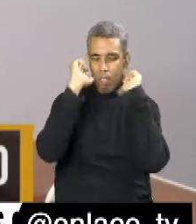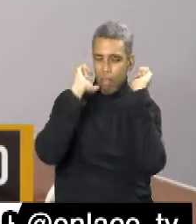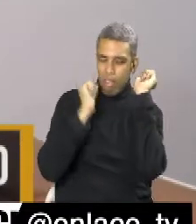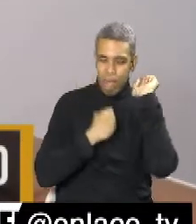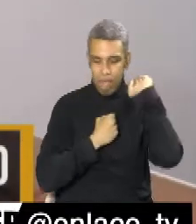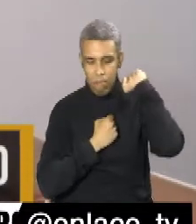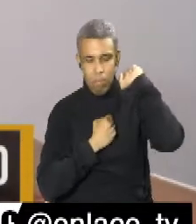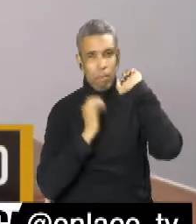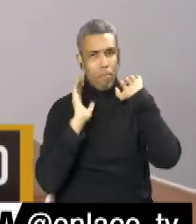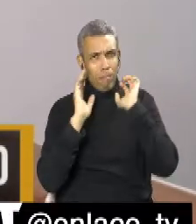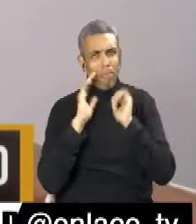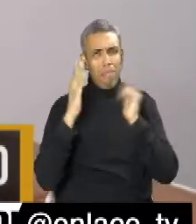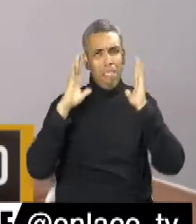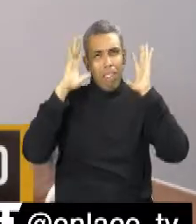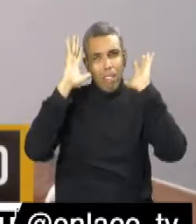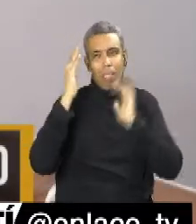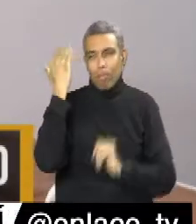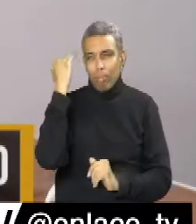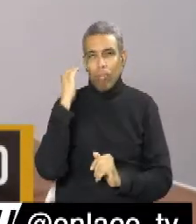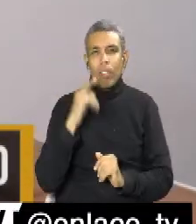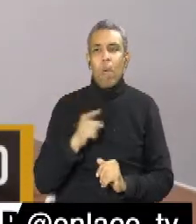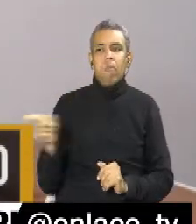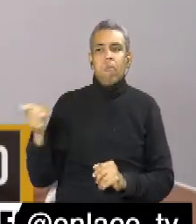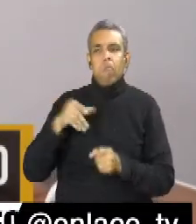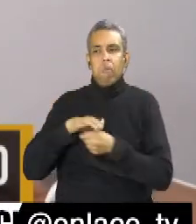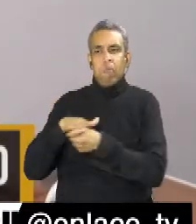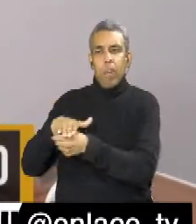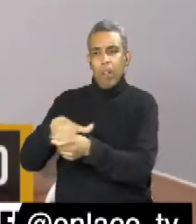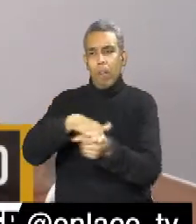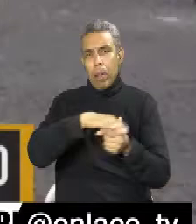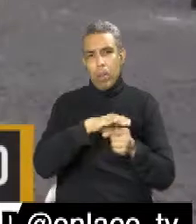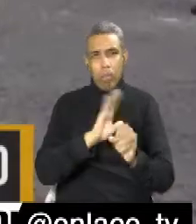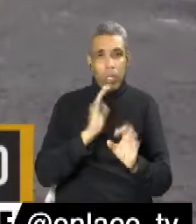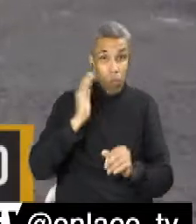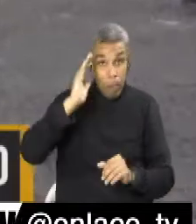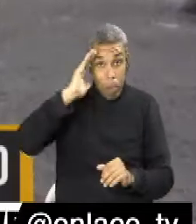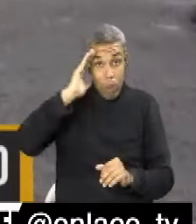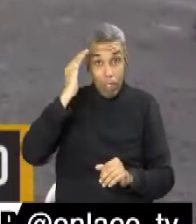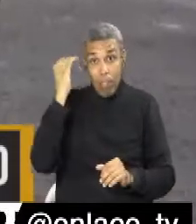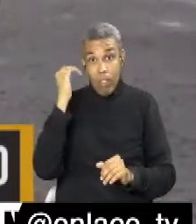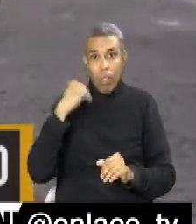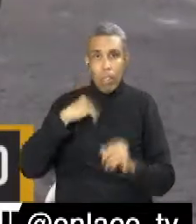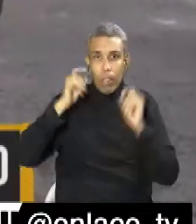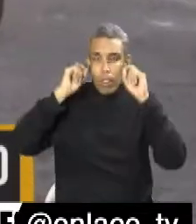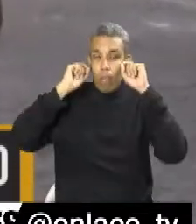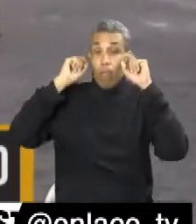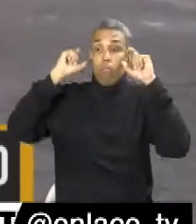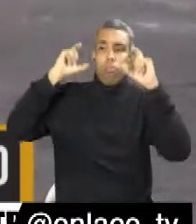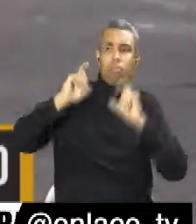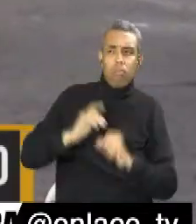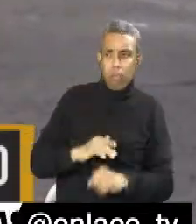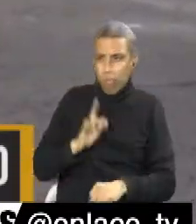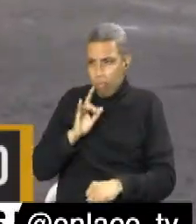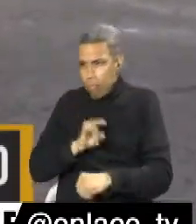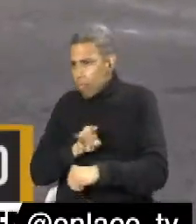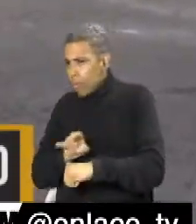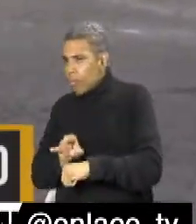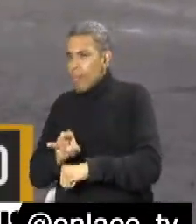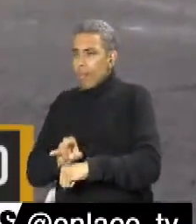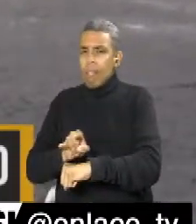atendiendo estos casos de riña en las calles. Por la fecha más que todo, pues estuvimos ocupados